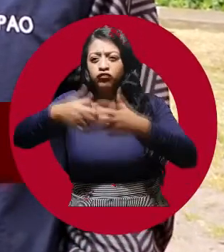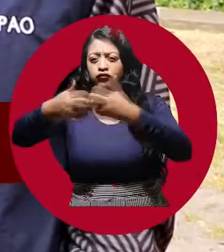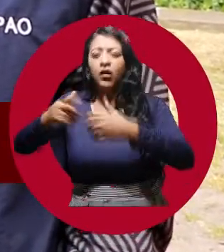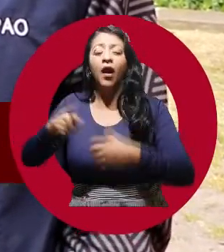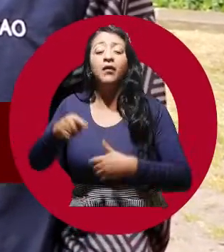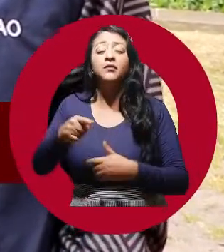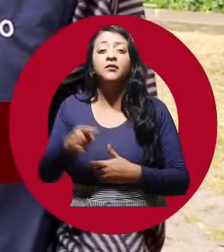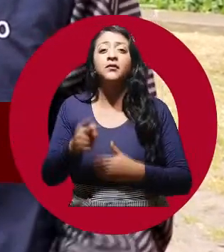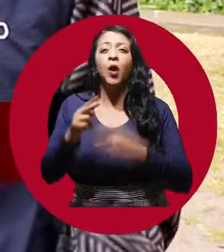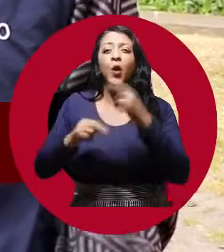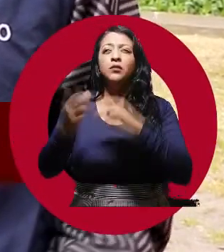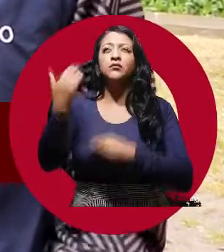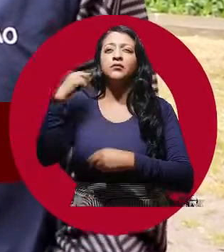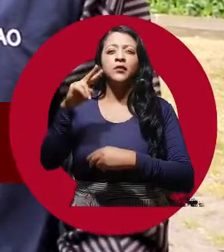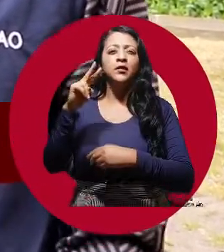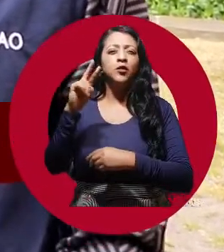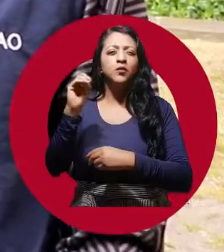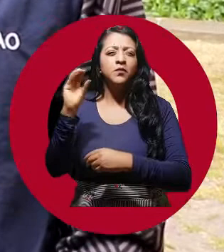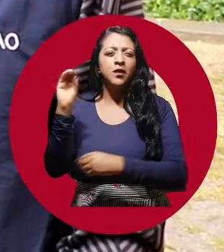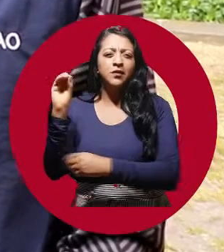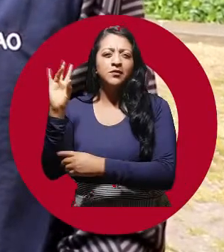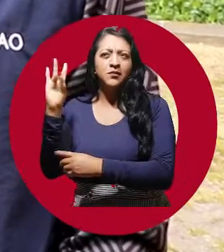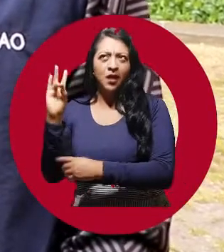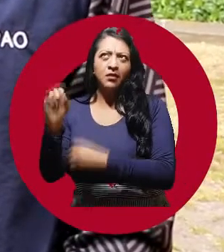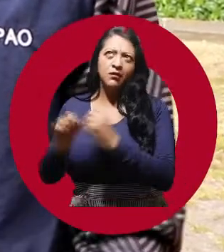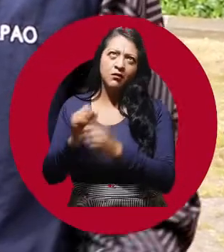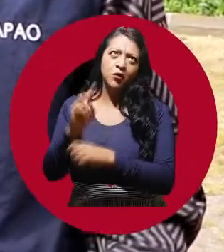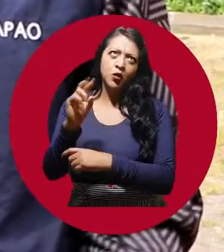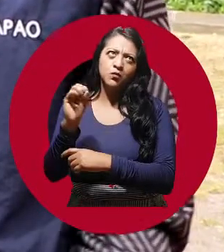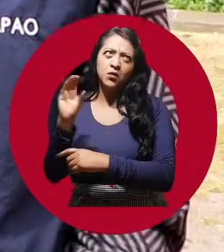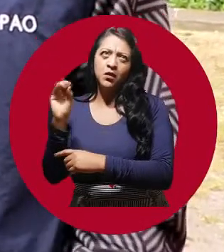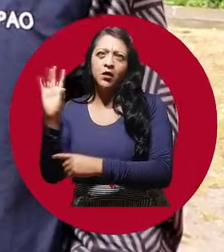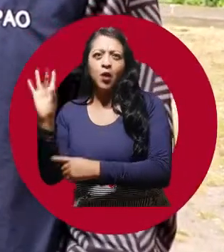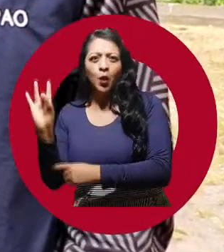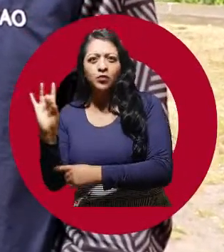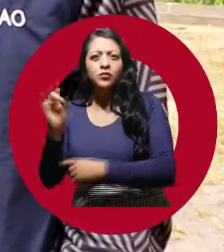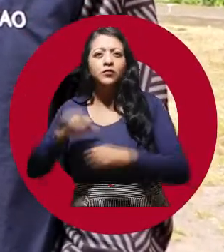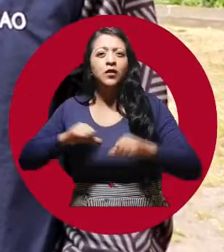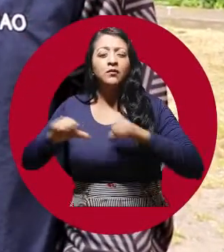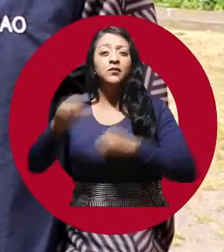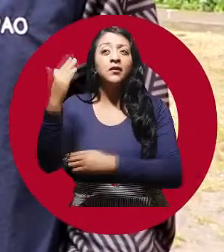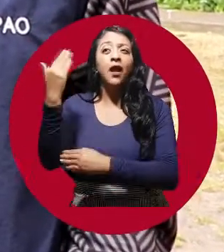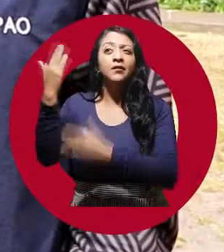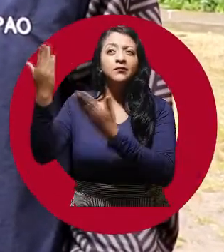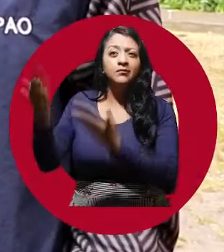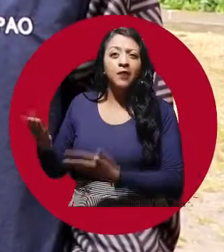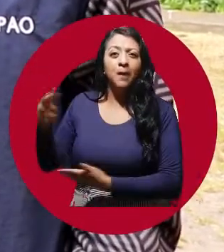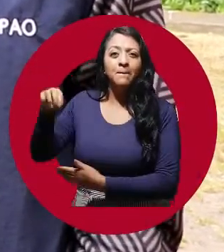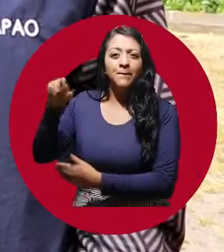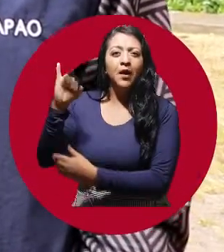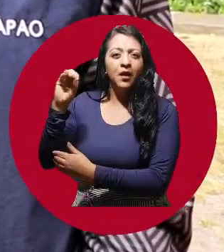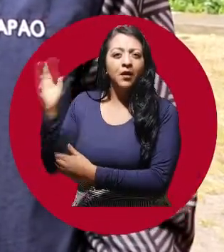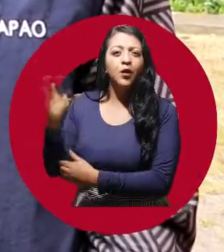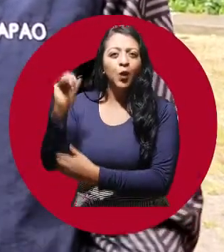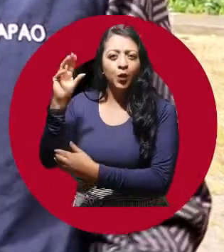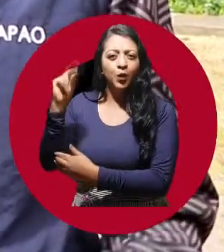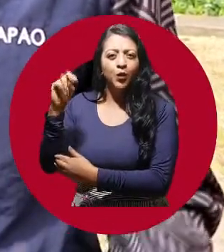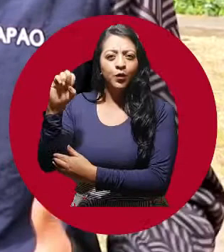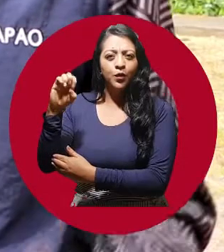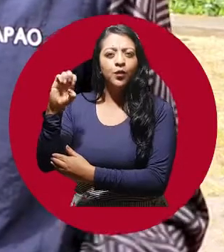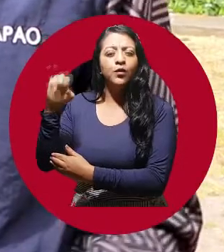fueron construidas en el año 2007-2008 en la administración del señor alcalde Mario